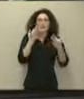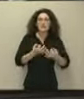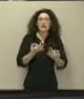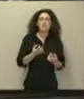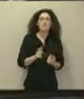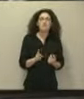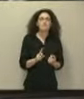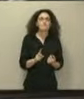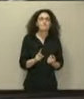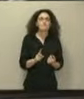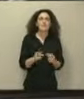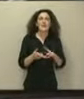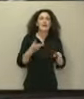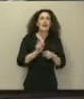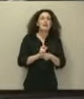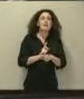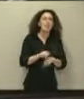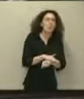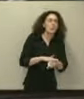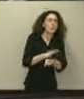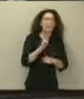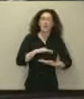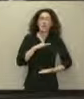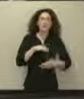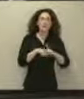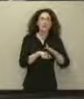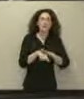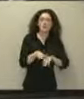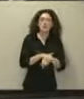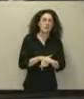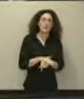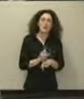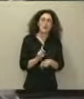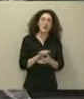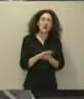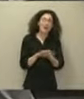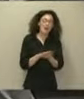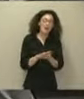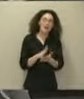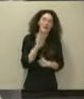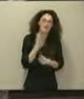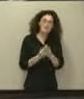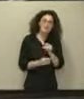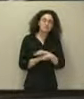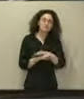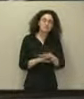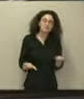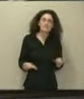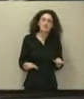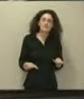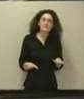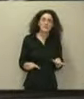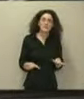digamos de la agilidad de un gobierno de la capacidad de gestión del gobierno habla desgraciadamente del inaceptable